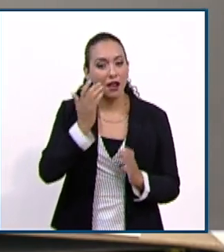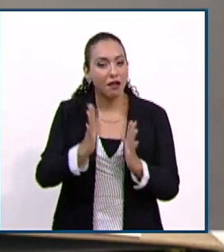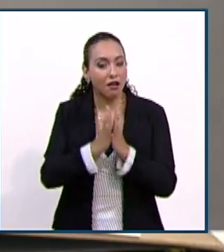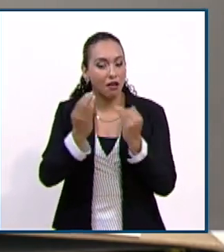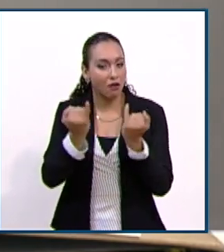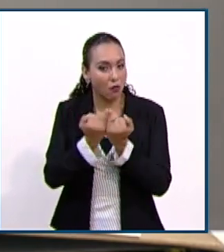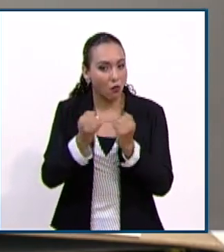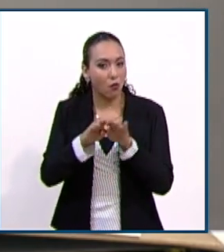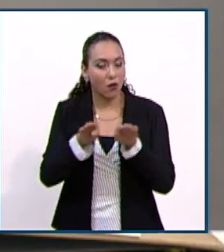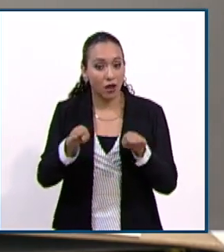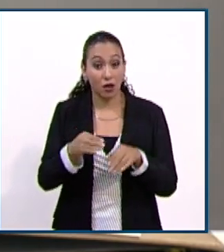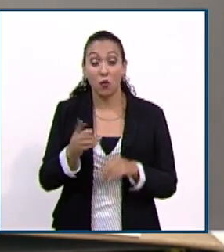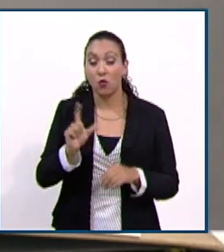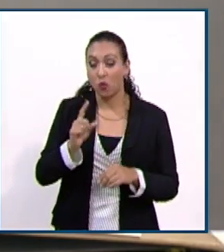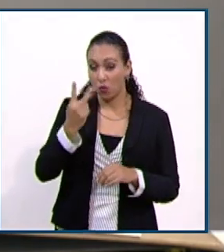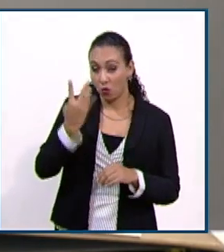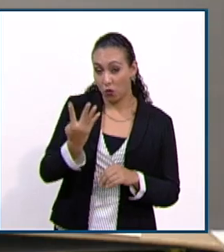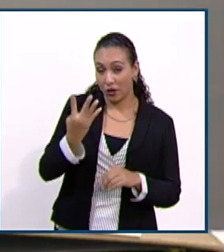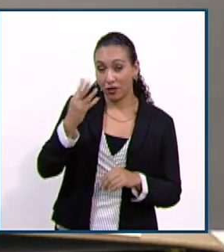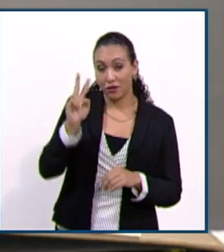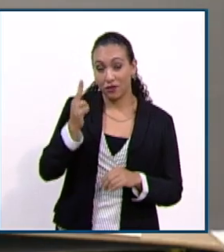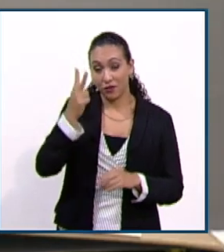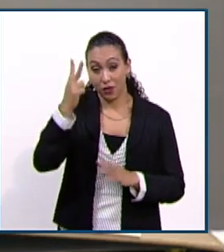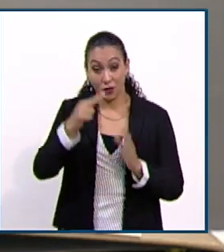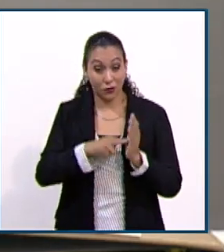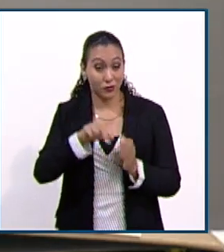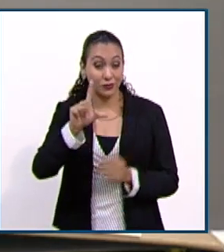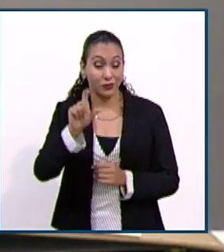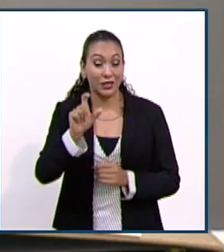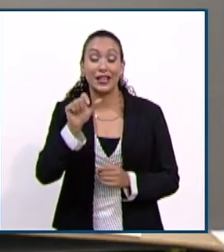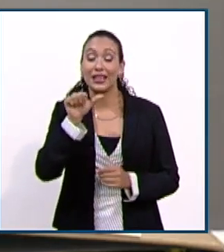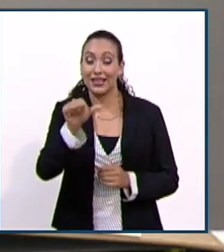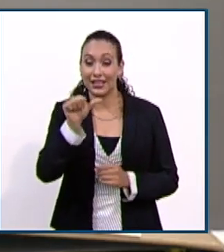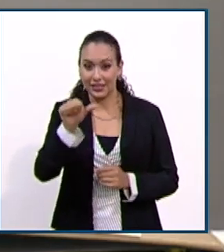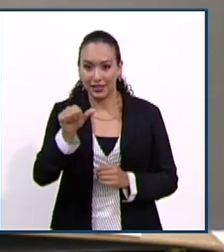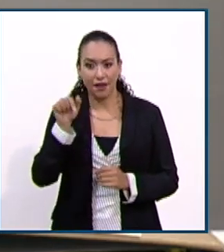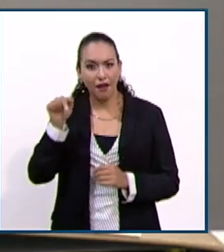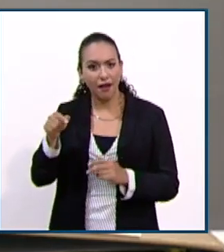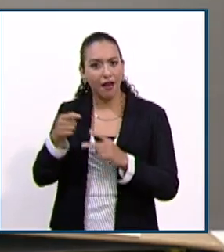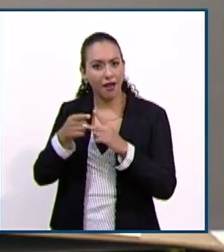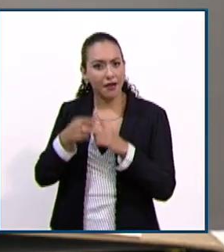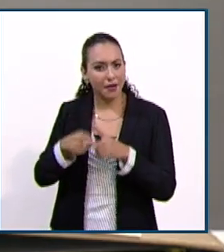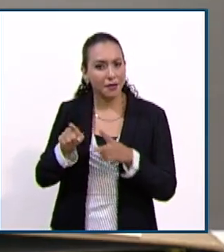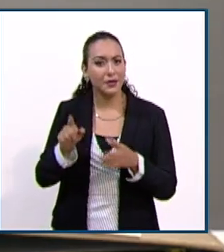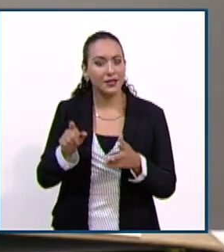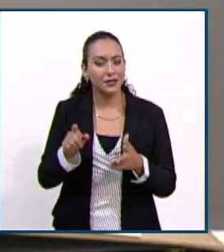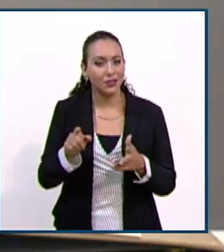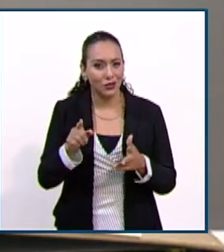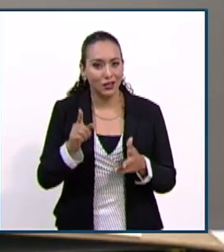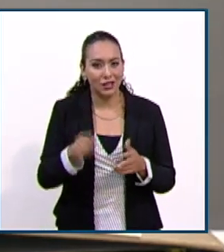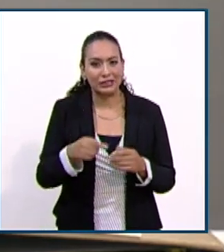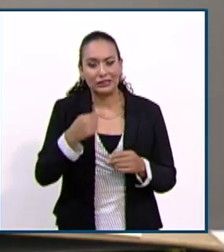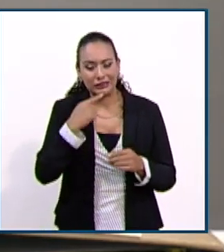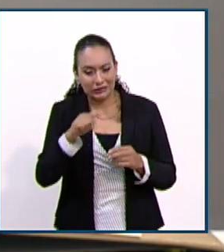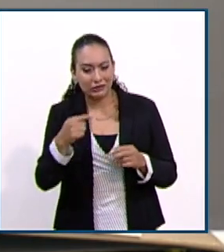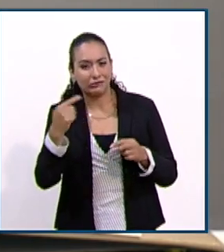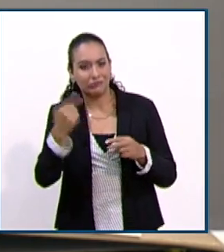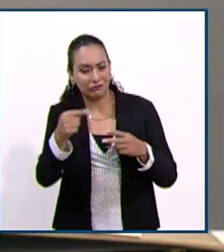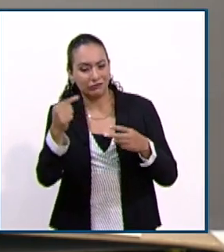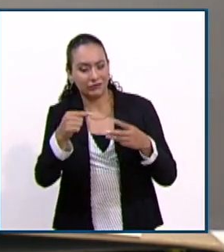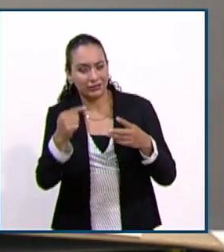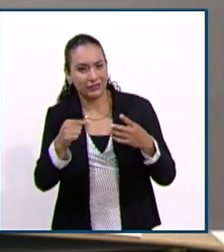periodo del 4 de noviembre de 2016, que es cuando, digamos, empieza toda